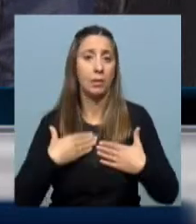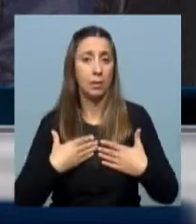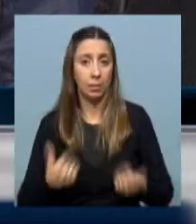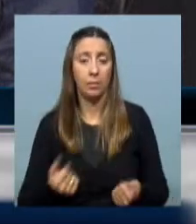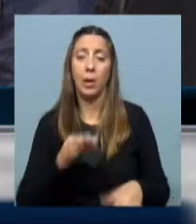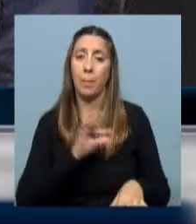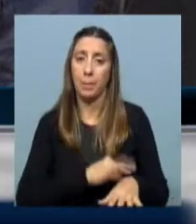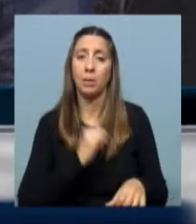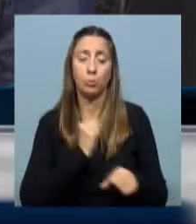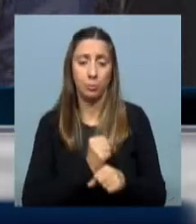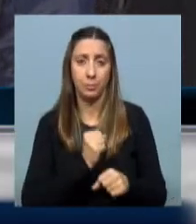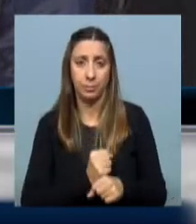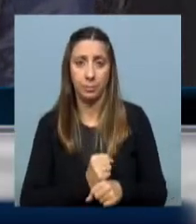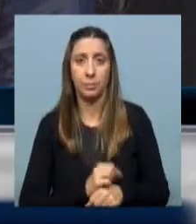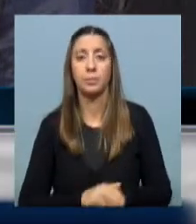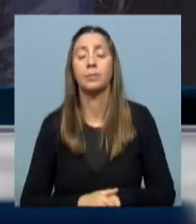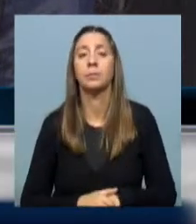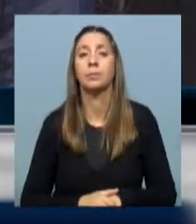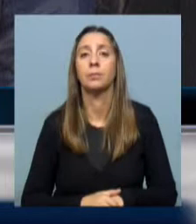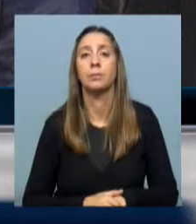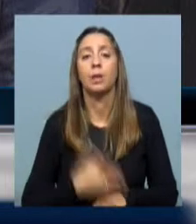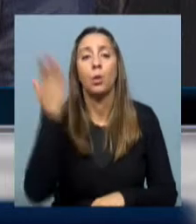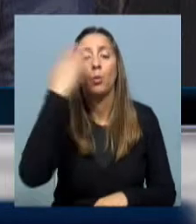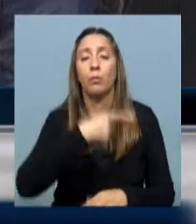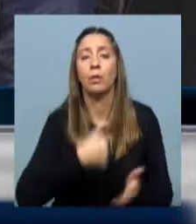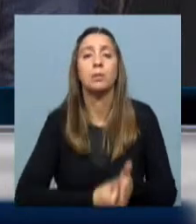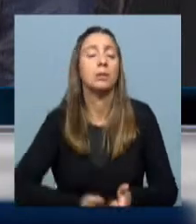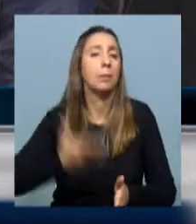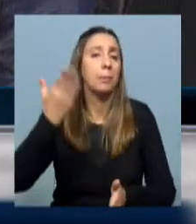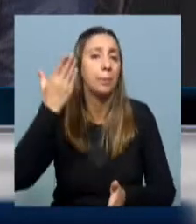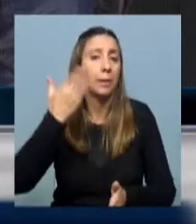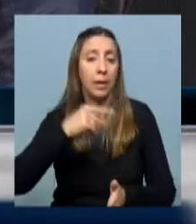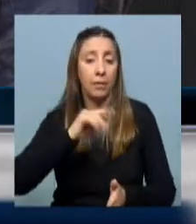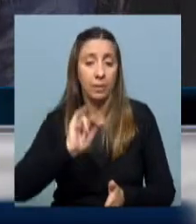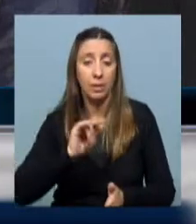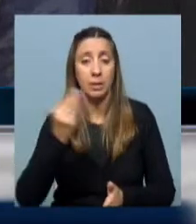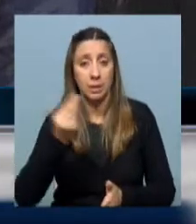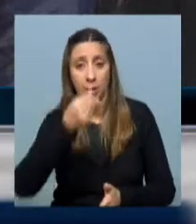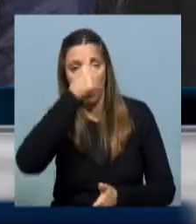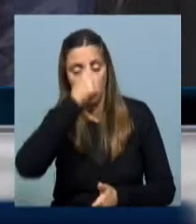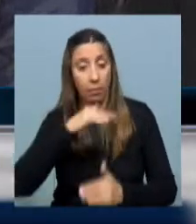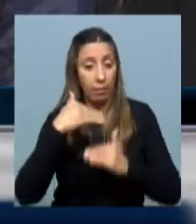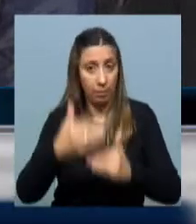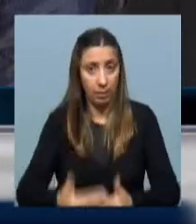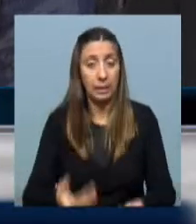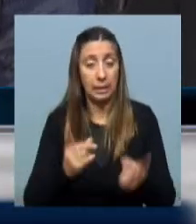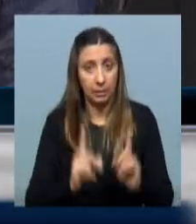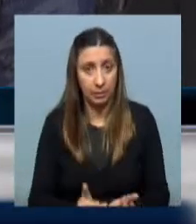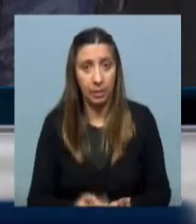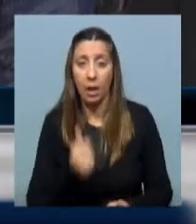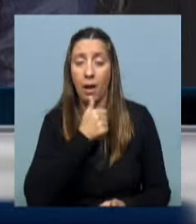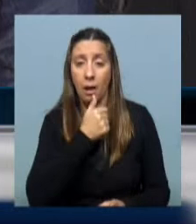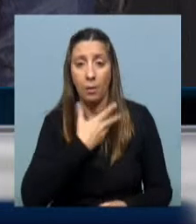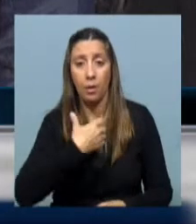los médicos que estaban trabajando, y bueno, el último fin de semana, a partir del viernes, sábado y domingo, también pudimos llevar